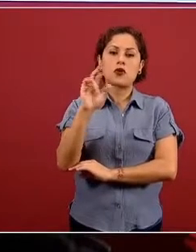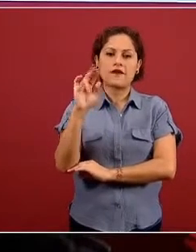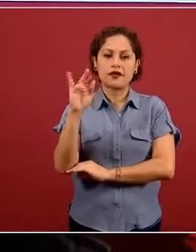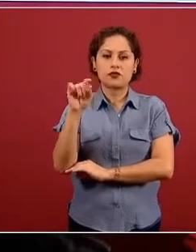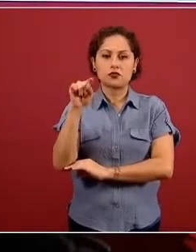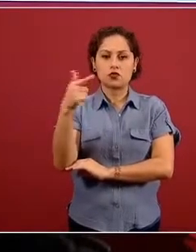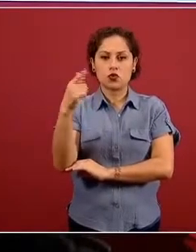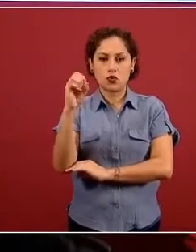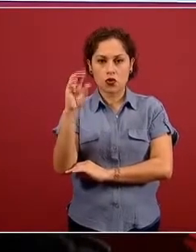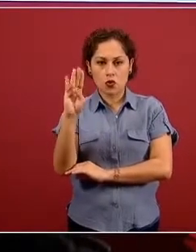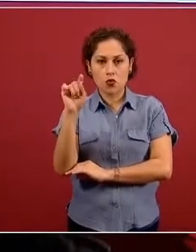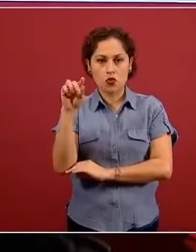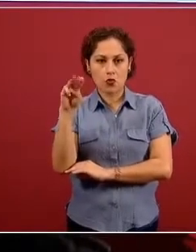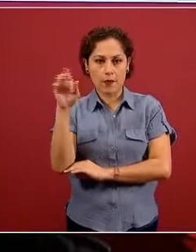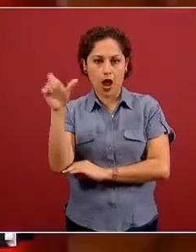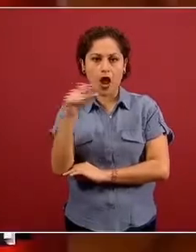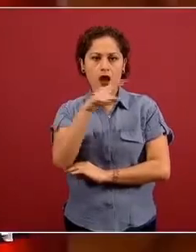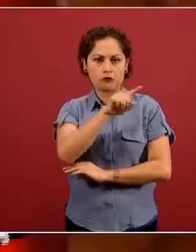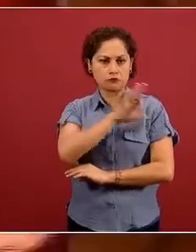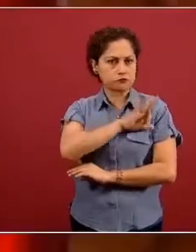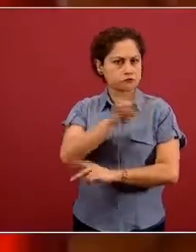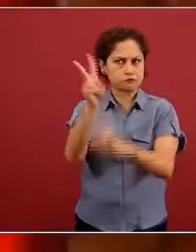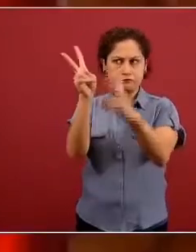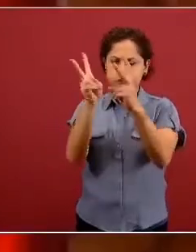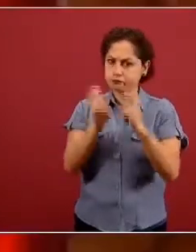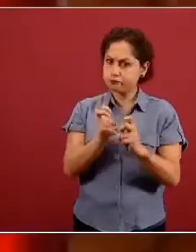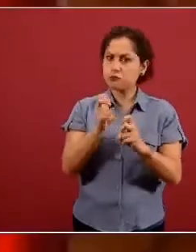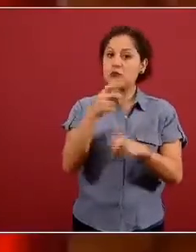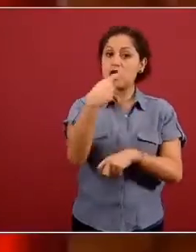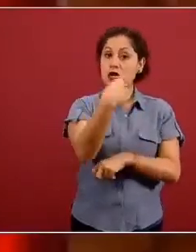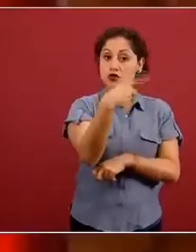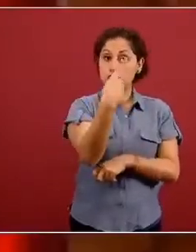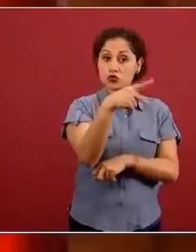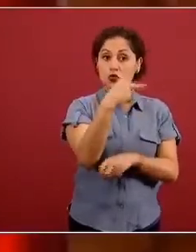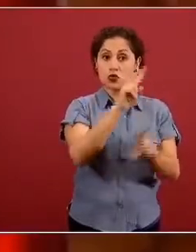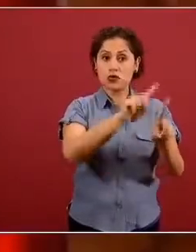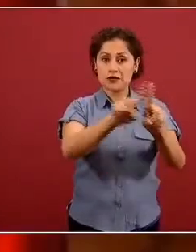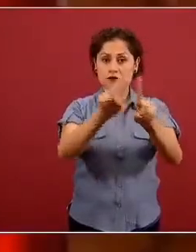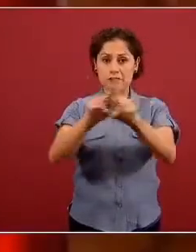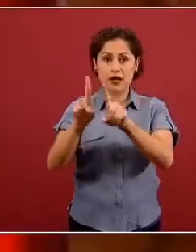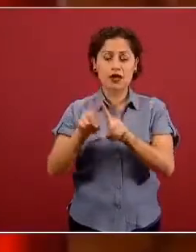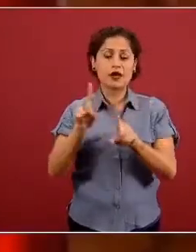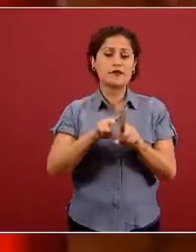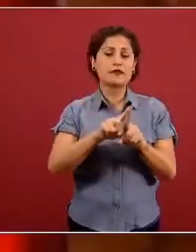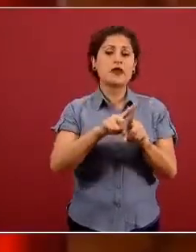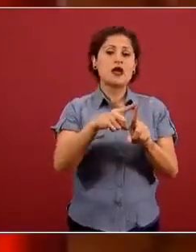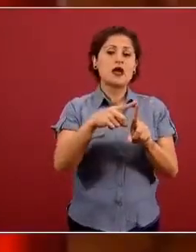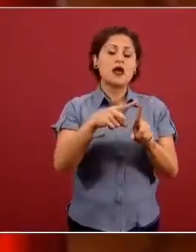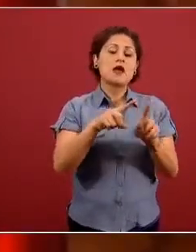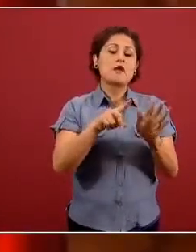www.coronavirus.gov.mx y ellos están en todos sus canales, poniéndolo en todos los canales que tienen alcance